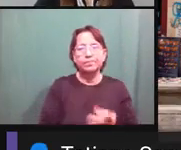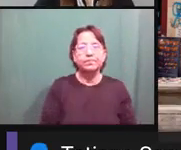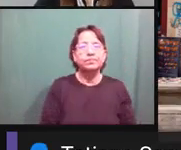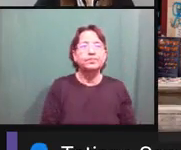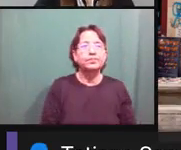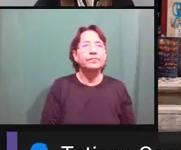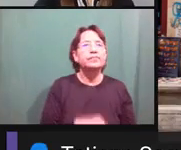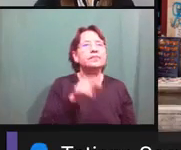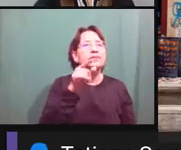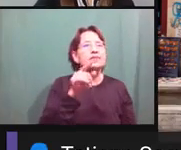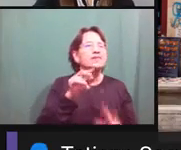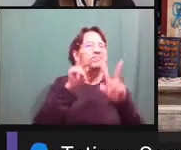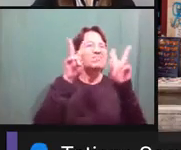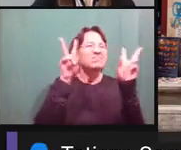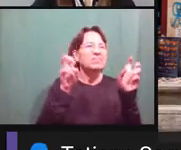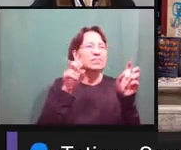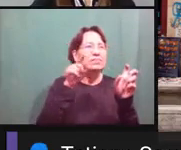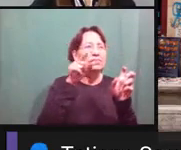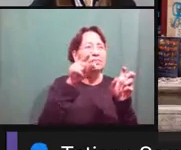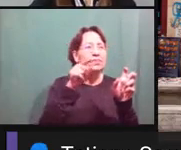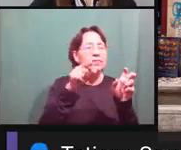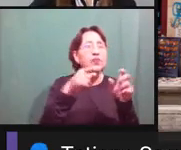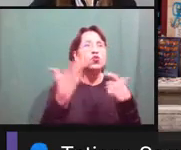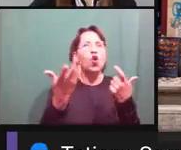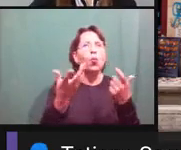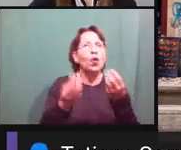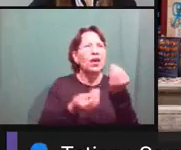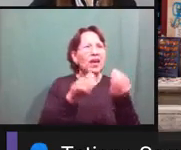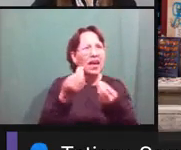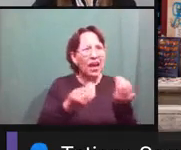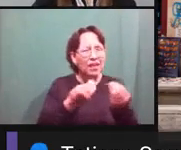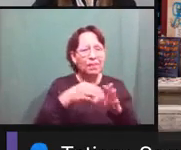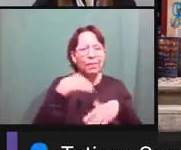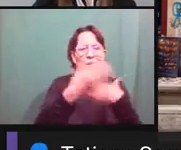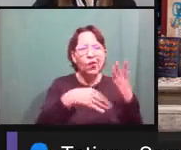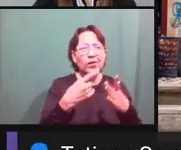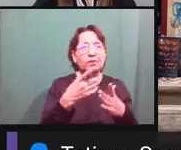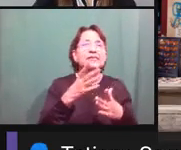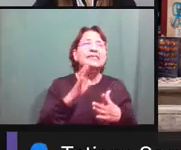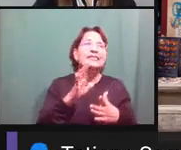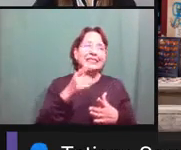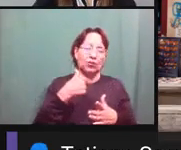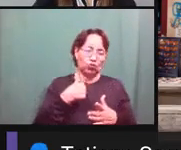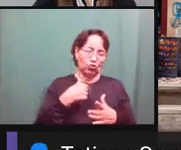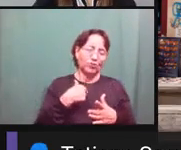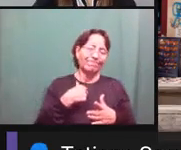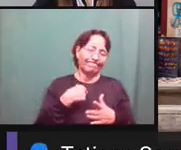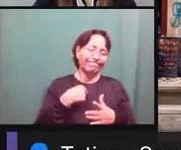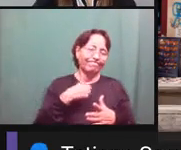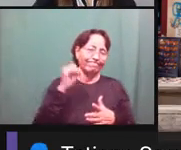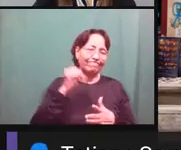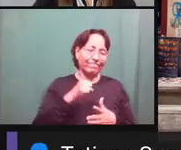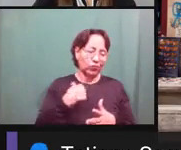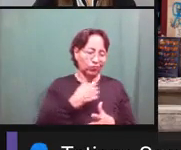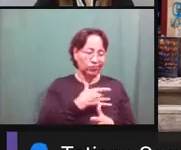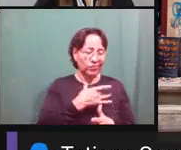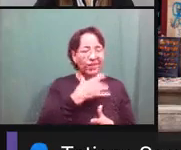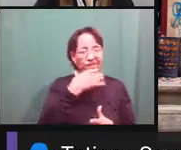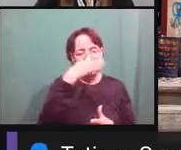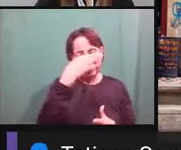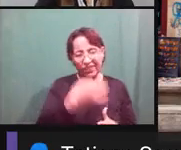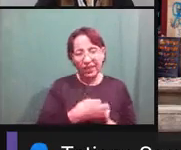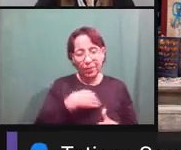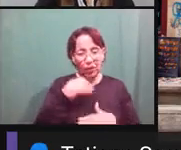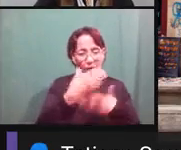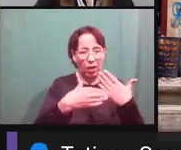con relación a tu pregunta de la tramitología, yo siento que dificulta el proceso o que ha podido generar como